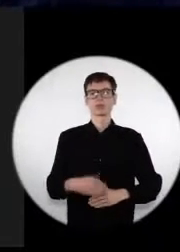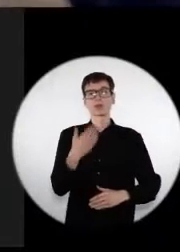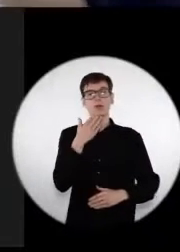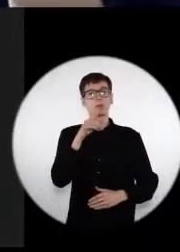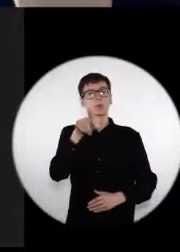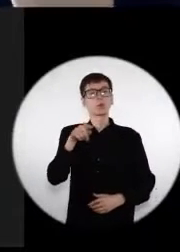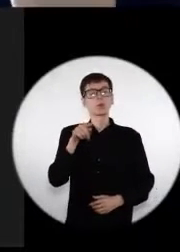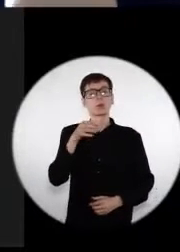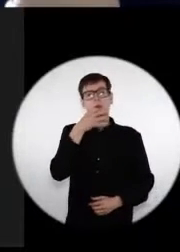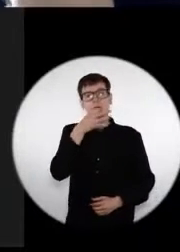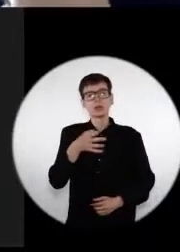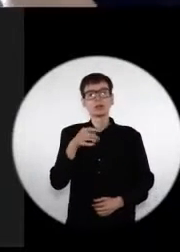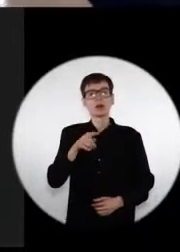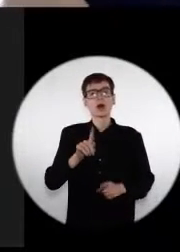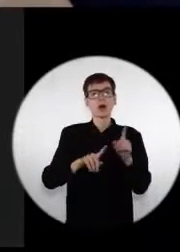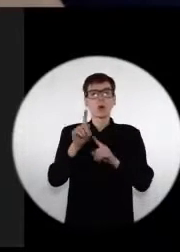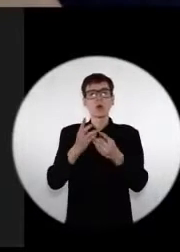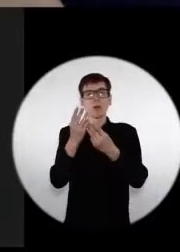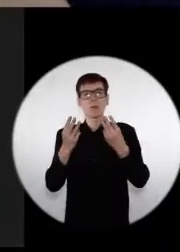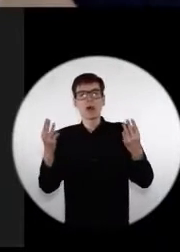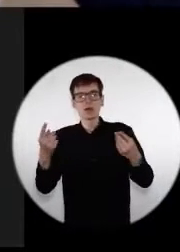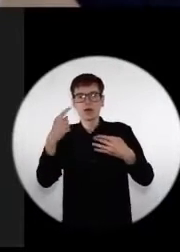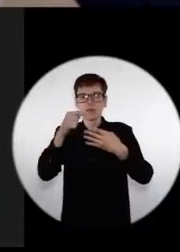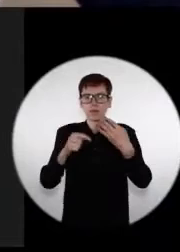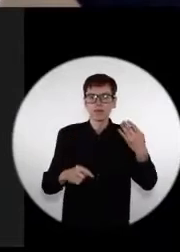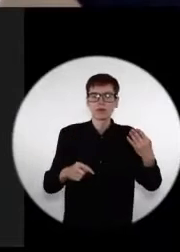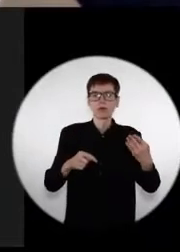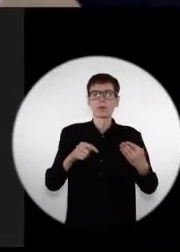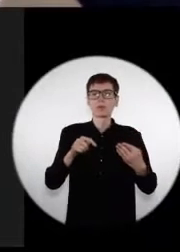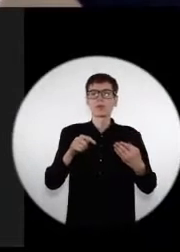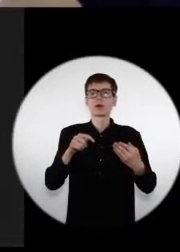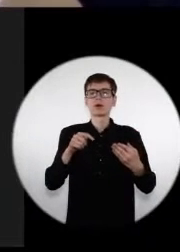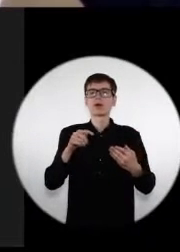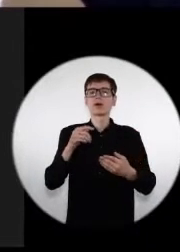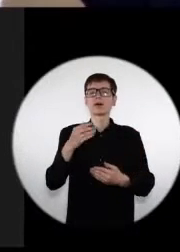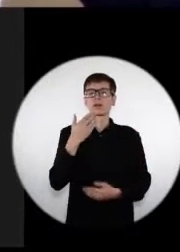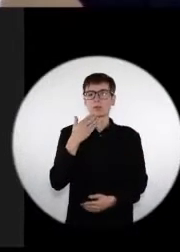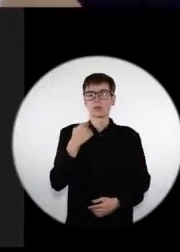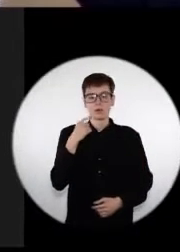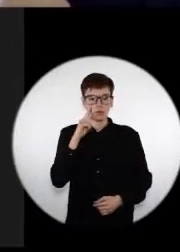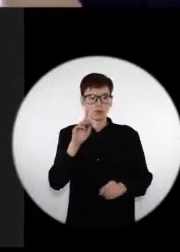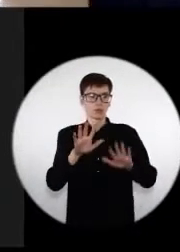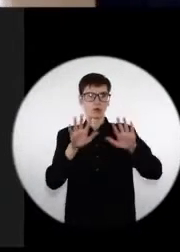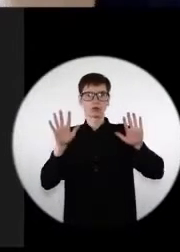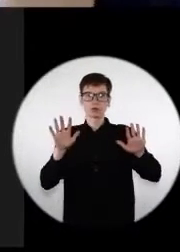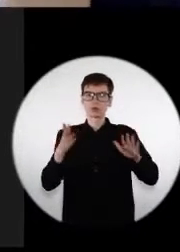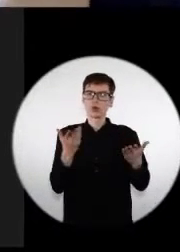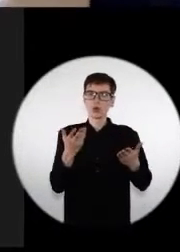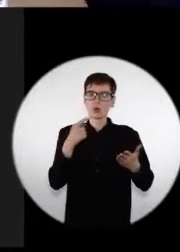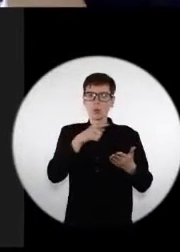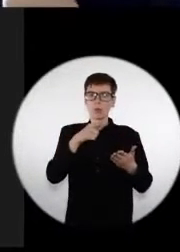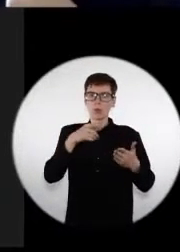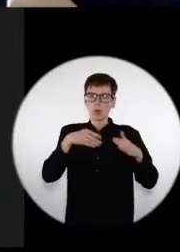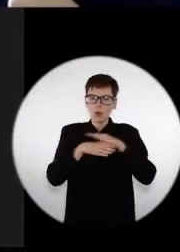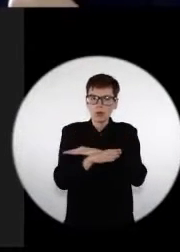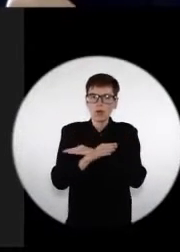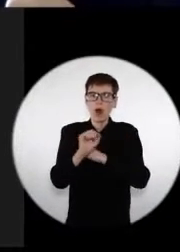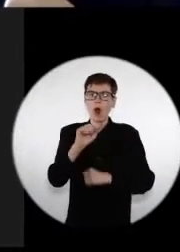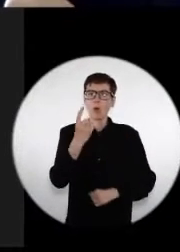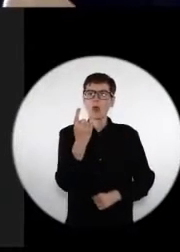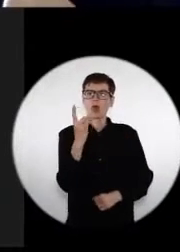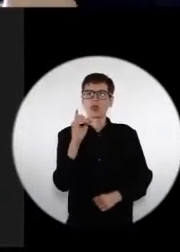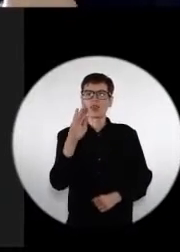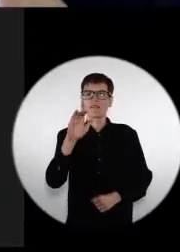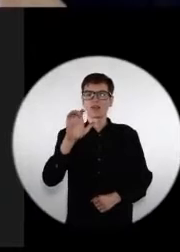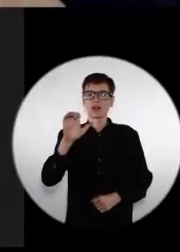igual perfecto y claro habla de estudiantes de plataformas como gaudí bell por ejemplo a mí